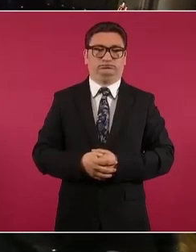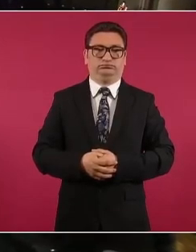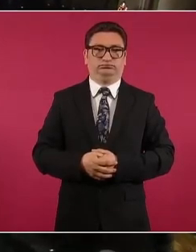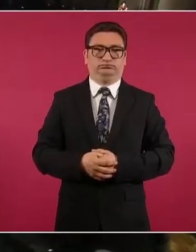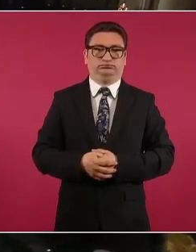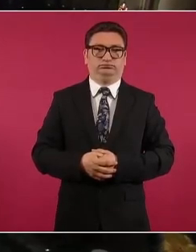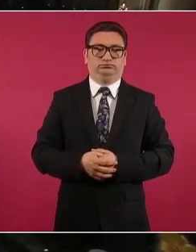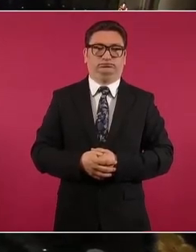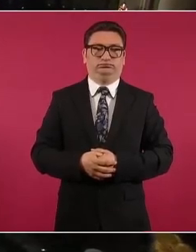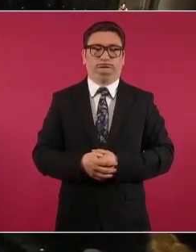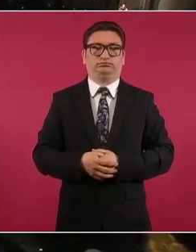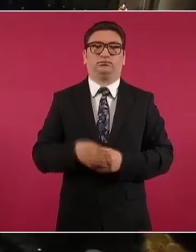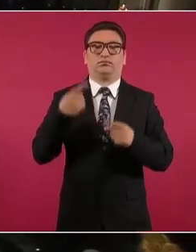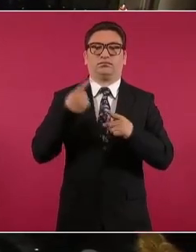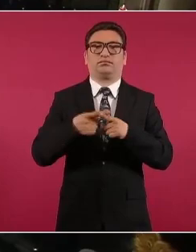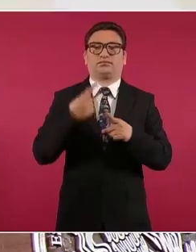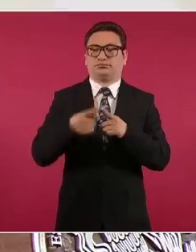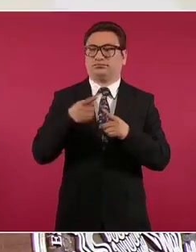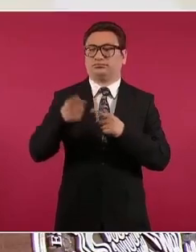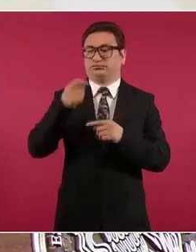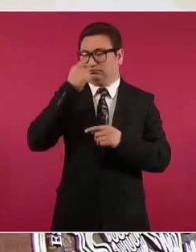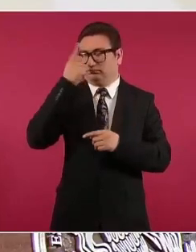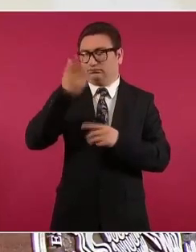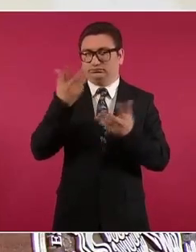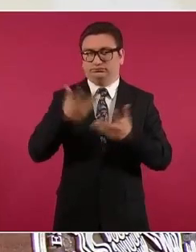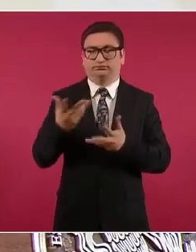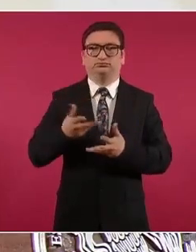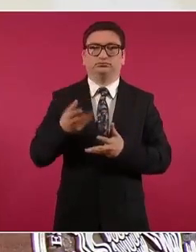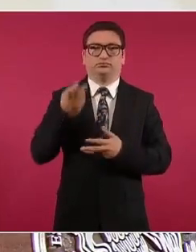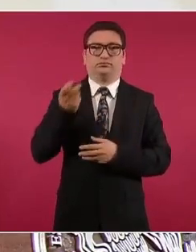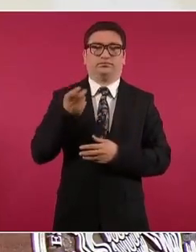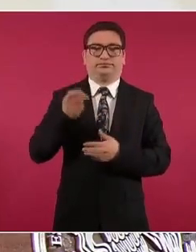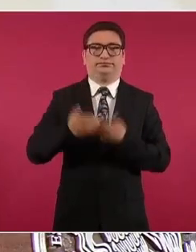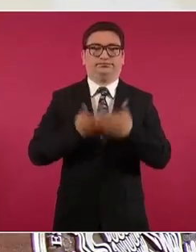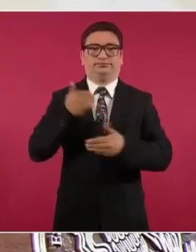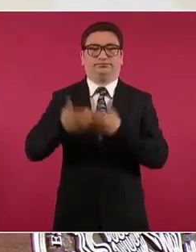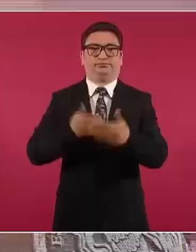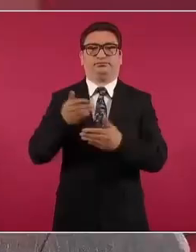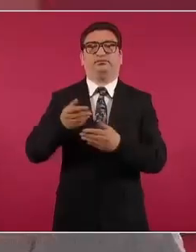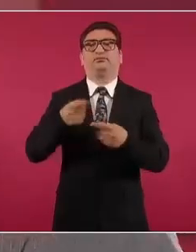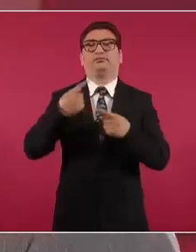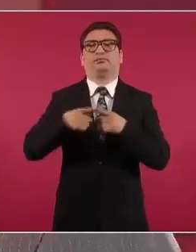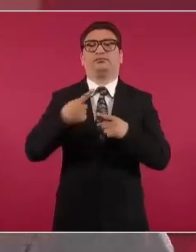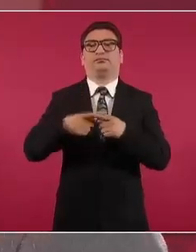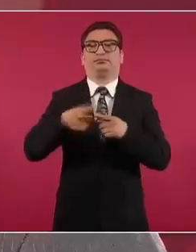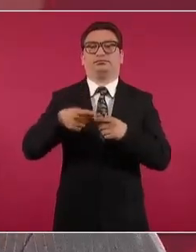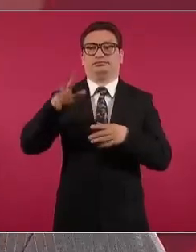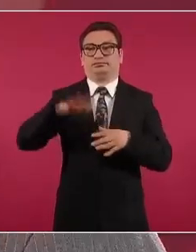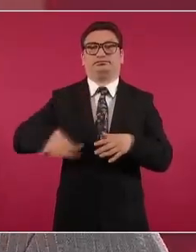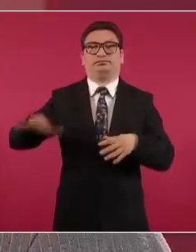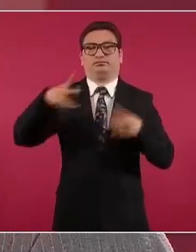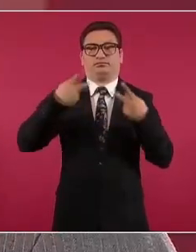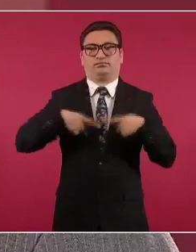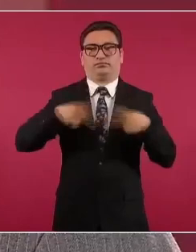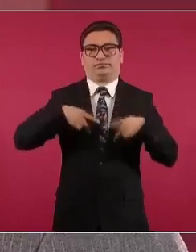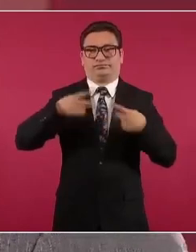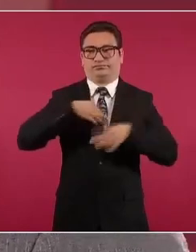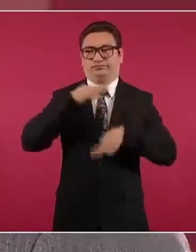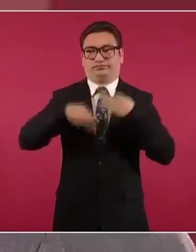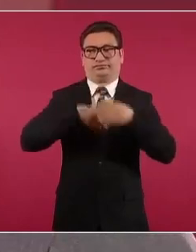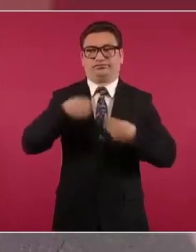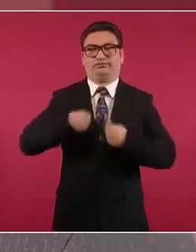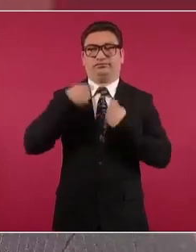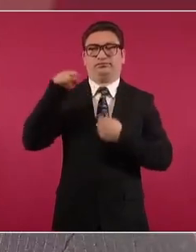Entonces, ¿quién fue el actor principal en este proceso? El pueblo de Tamaulipas. Y